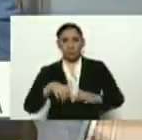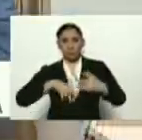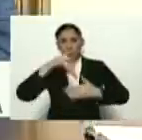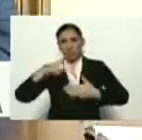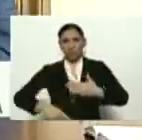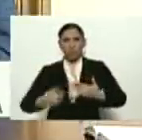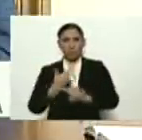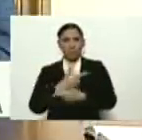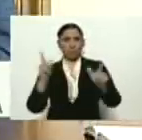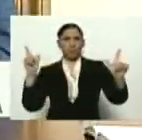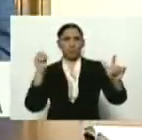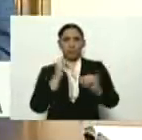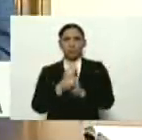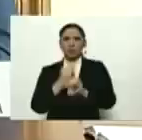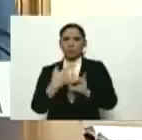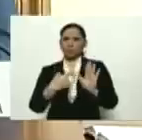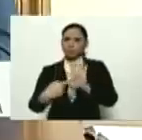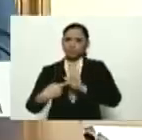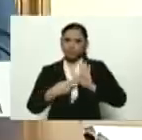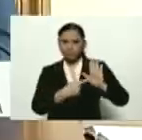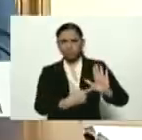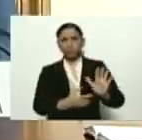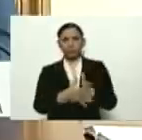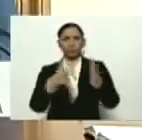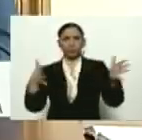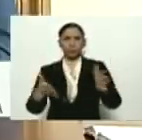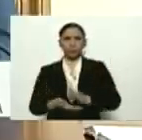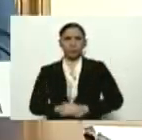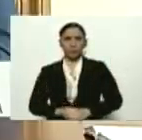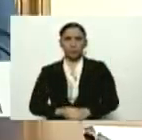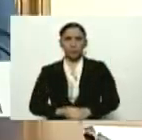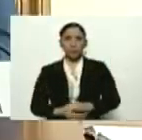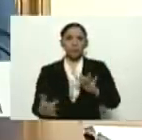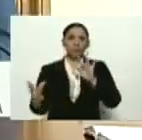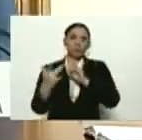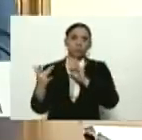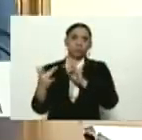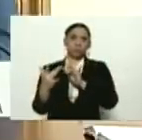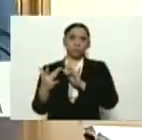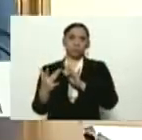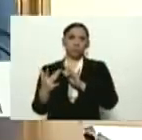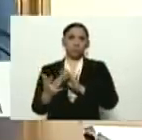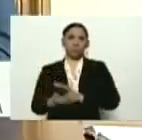libre que demuestran su gran conectividad.